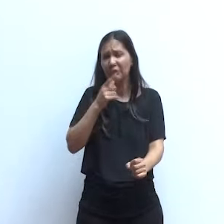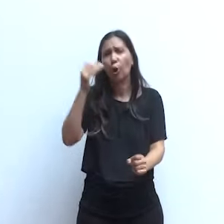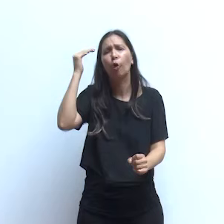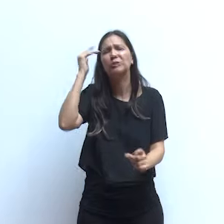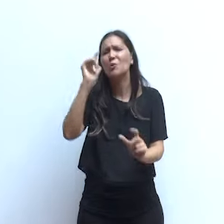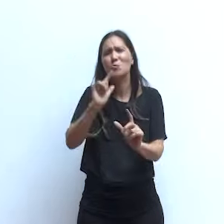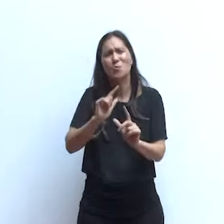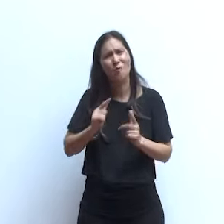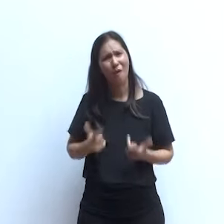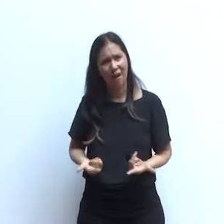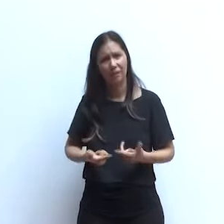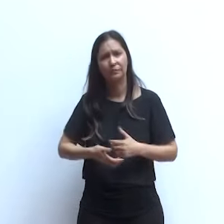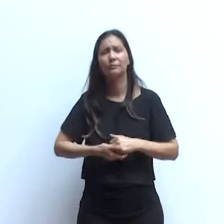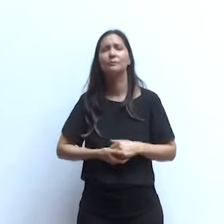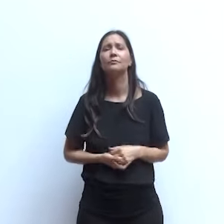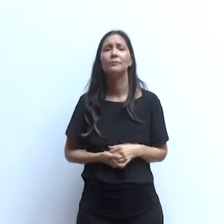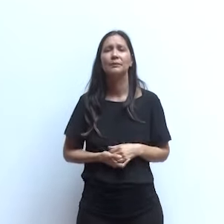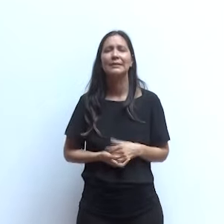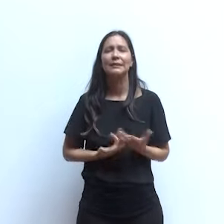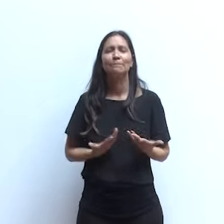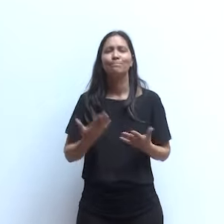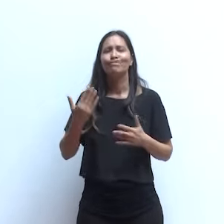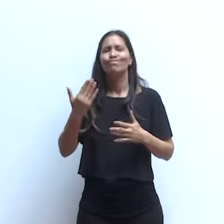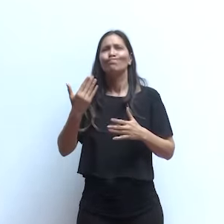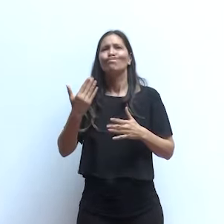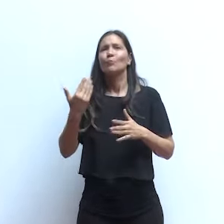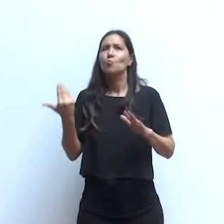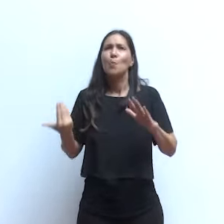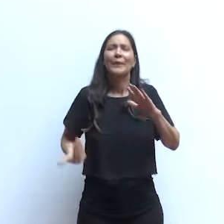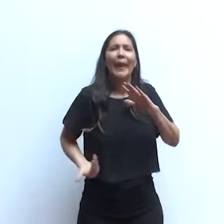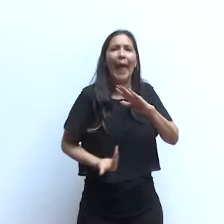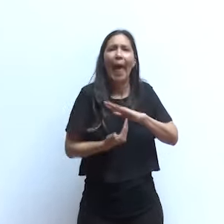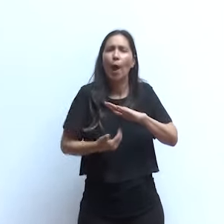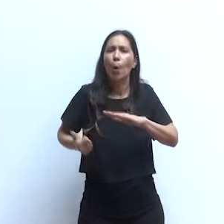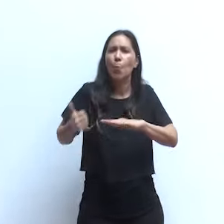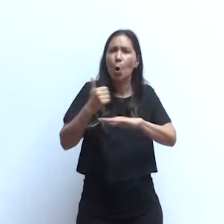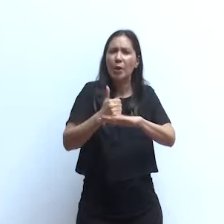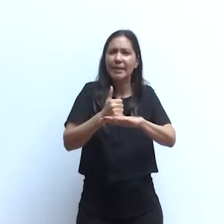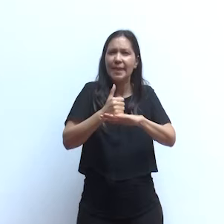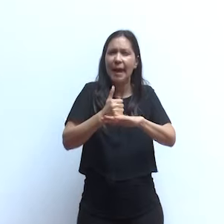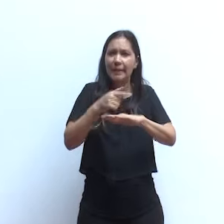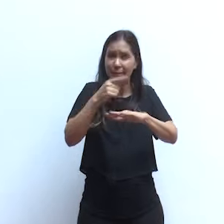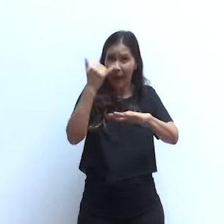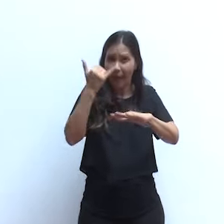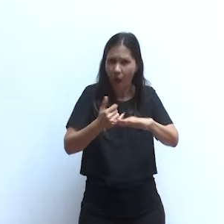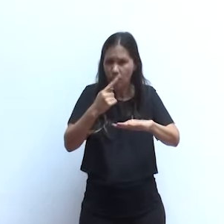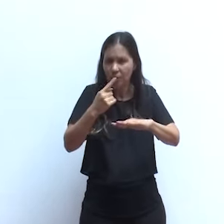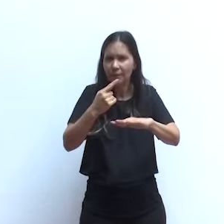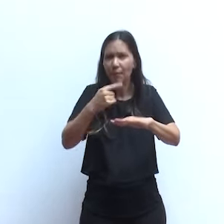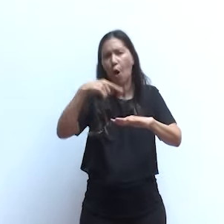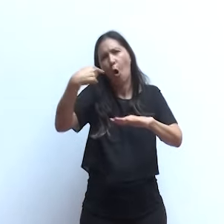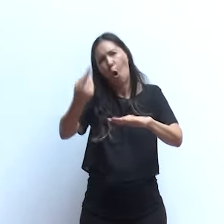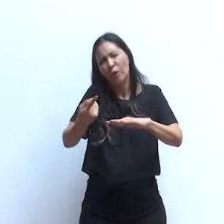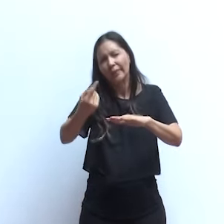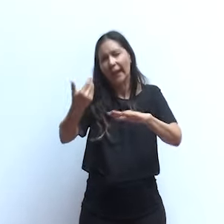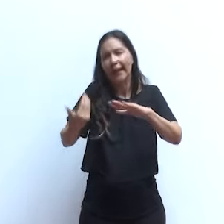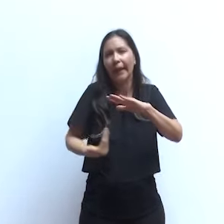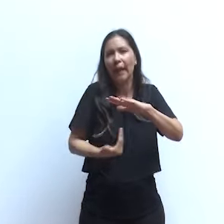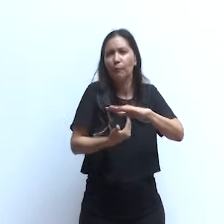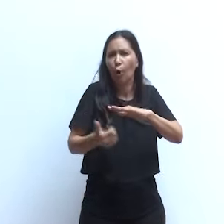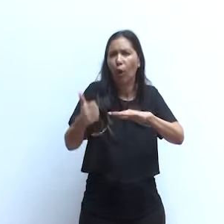ellos no es decir hay una hegemonía debajo de la hegemonía que Javier lo llama si mal lo entendí la tercera